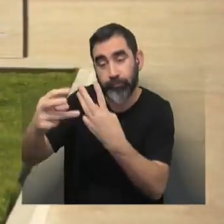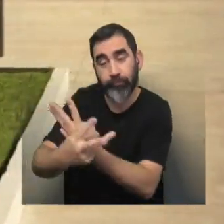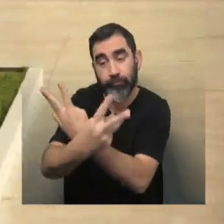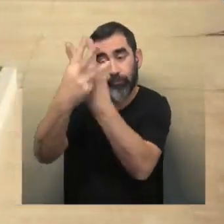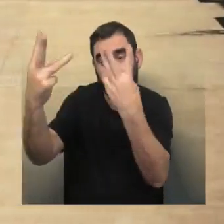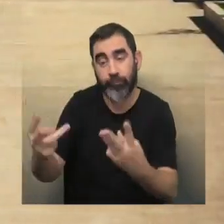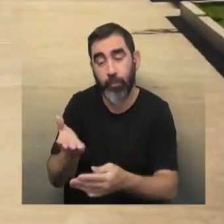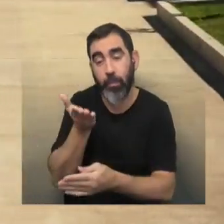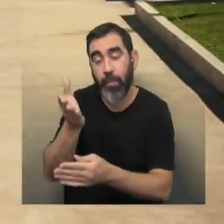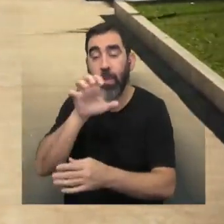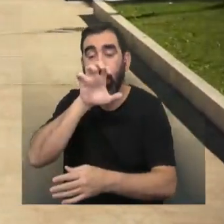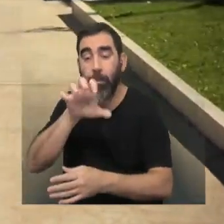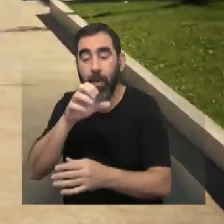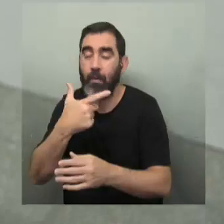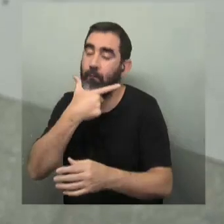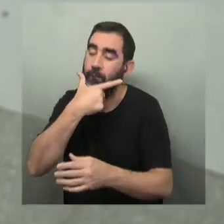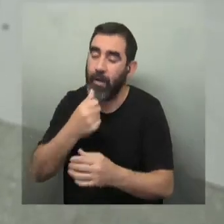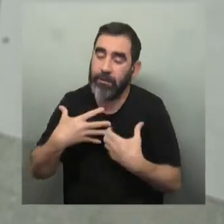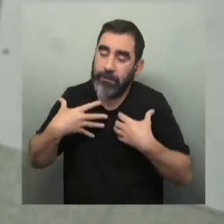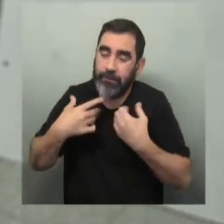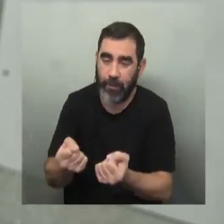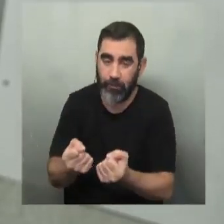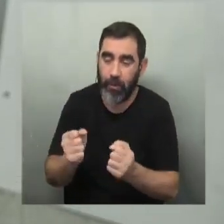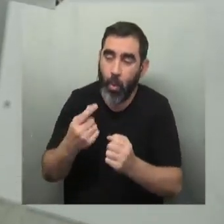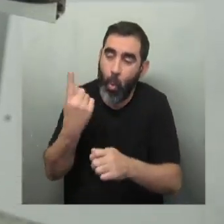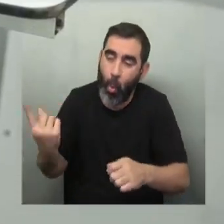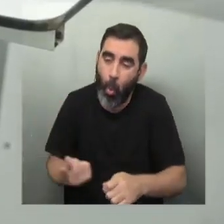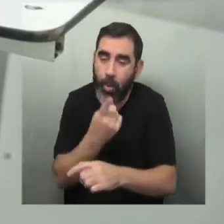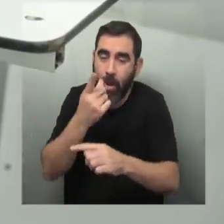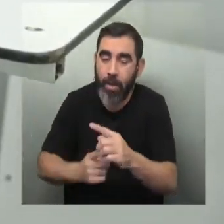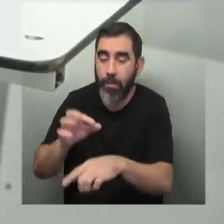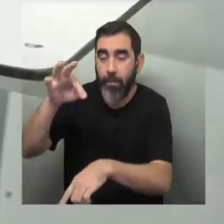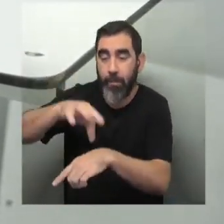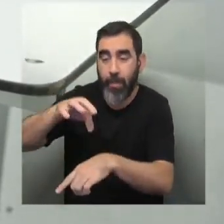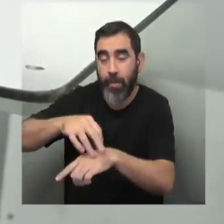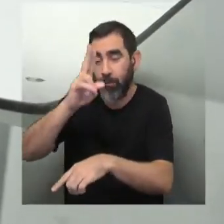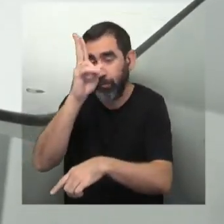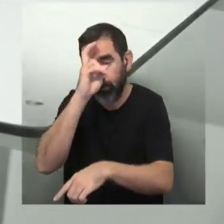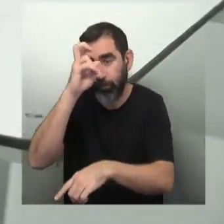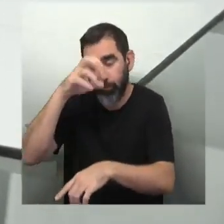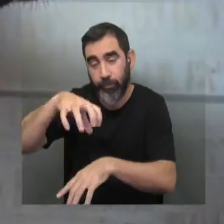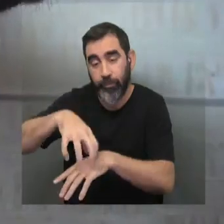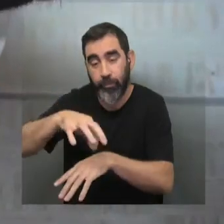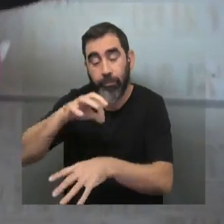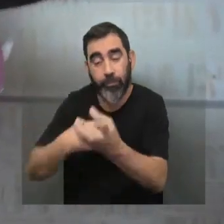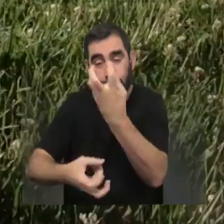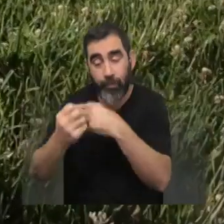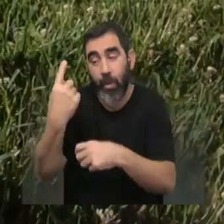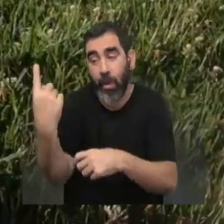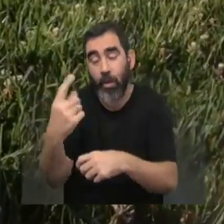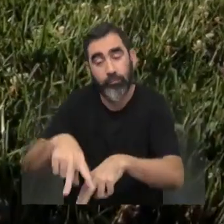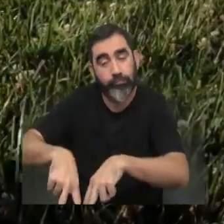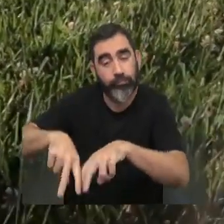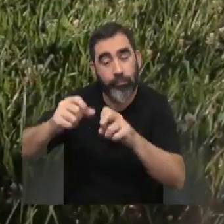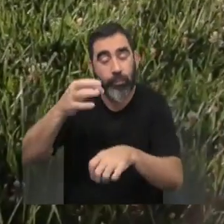Se solicitan perros dóciles y sanos que puedan permanecer 1 hora y media en consulta en el Hospital Veterinario de la Facultad. Cada paciente será revisado